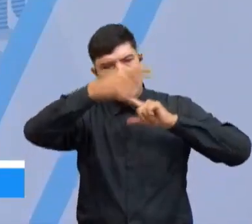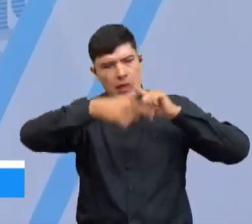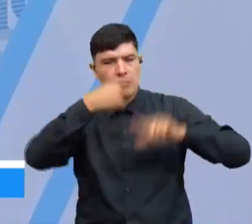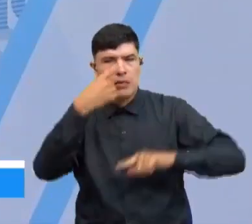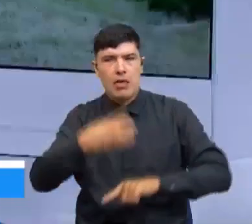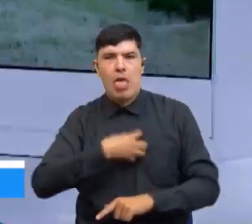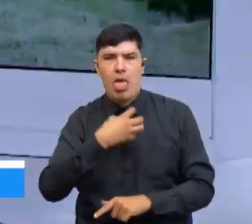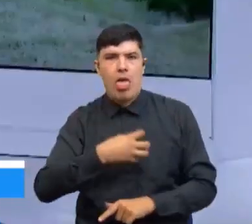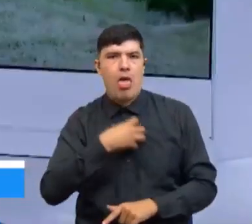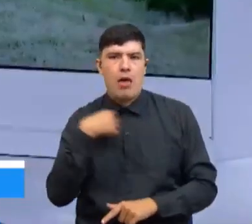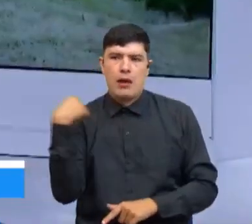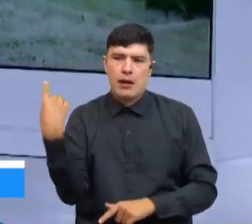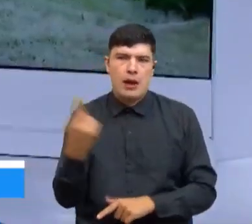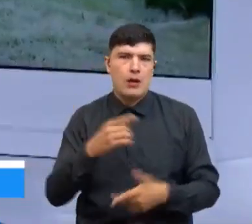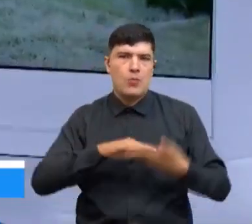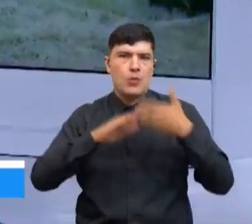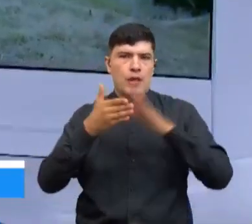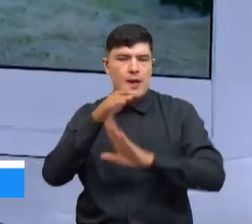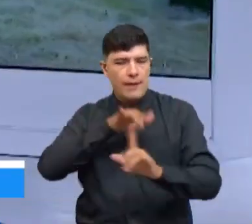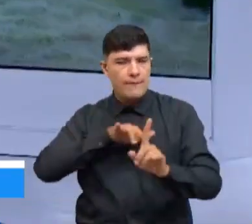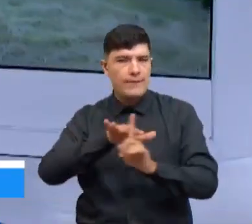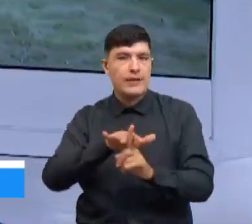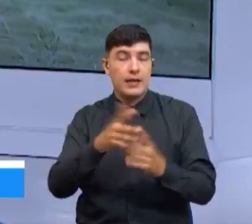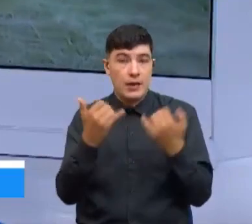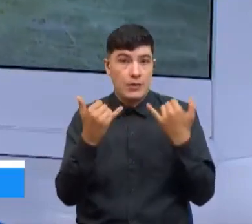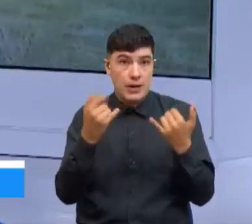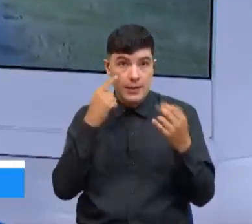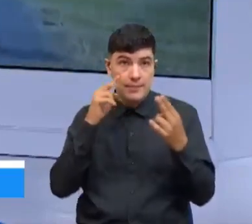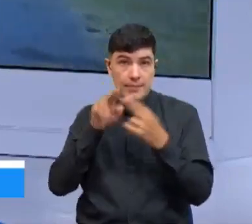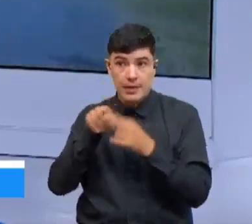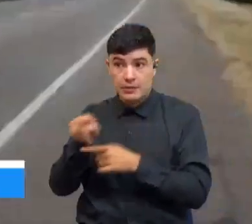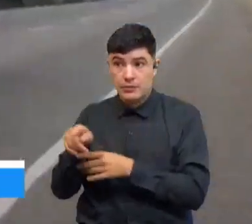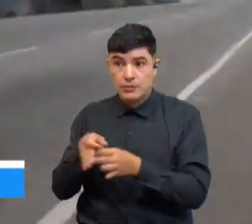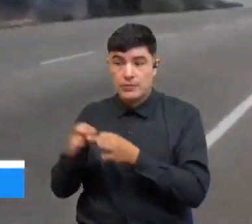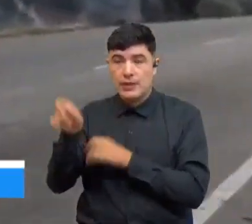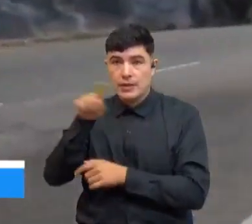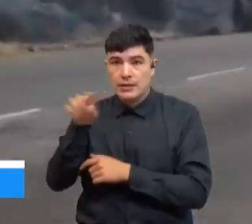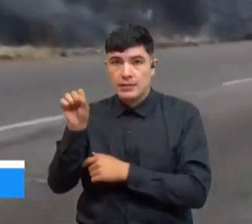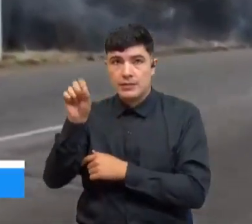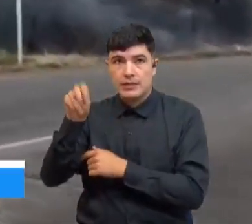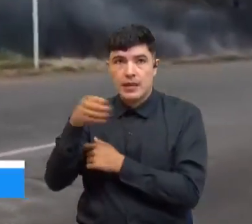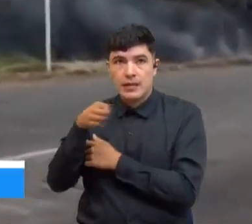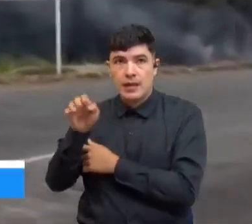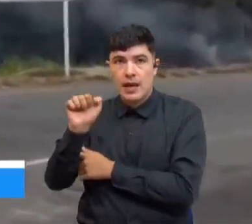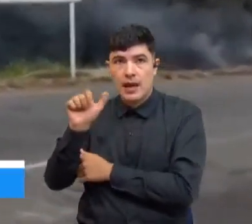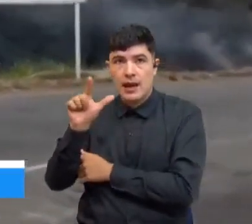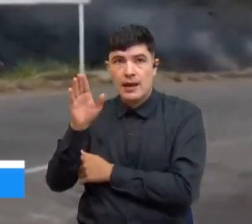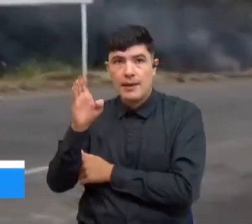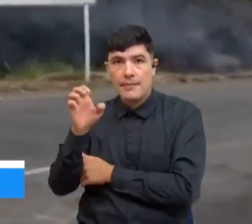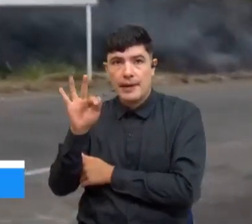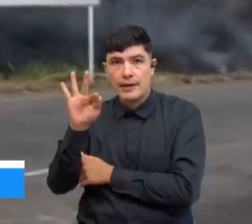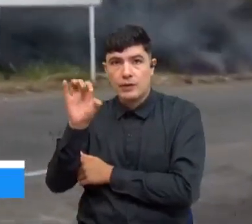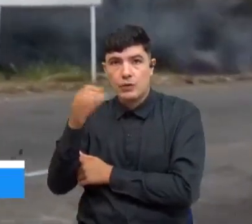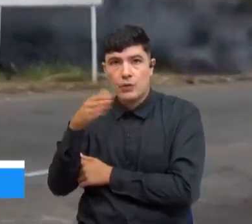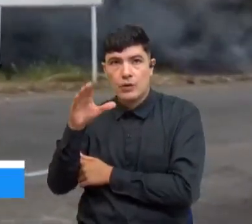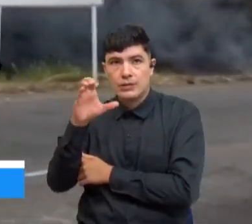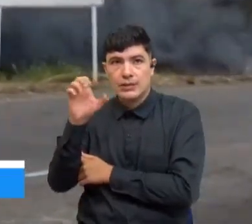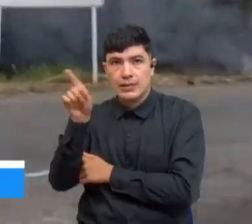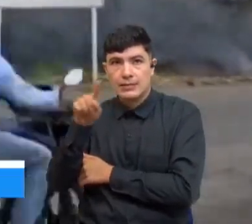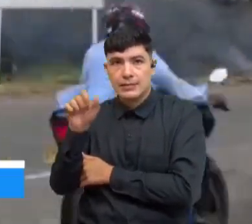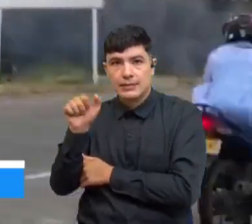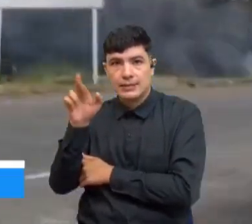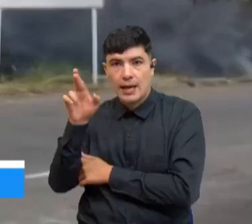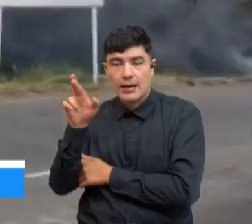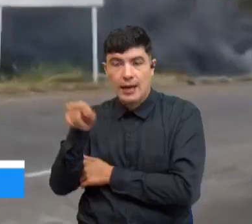comunidad. Iniciamos el día de hoy desde San Alberto Cesar, en donde los habitantes de este sector, junto con